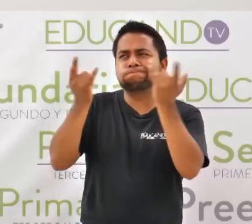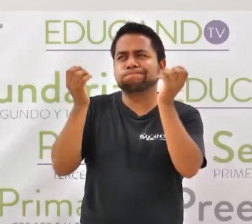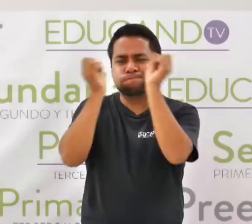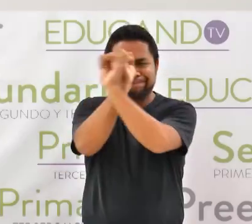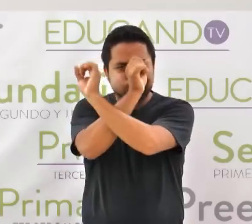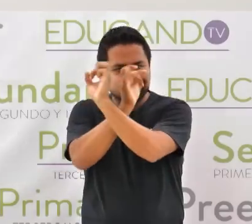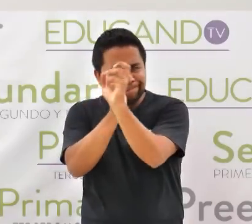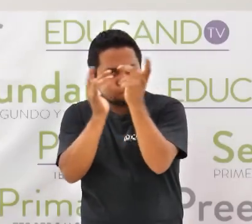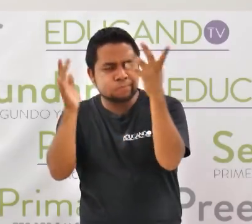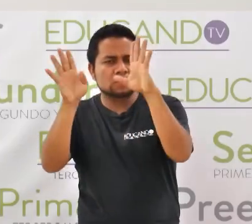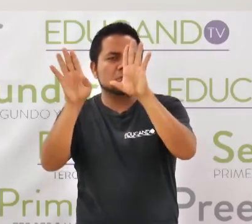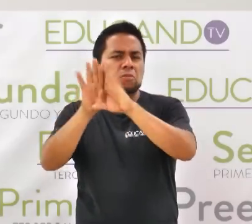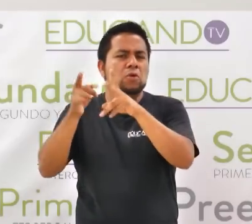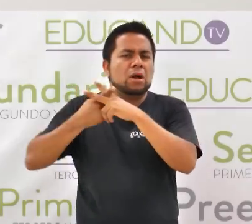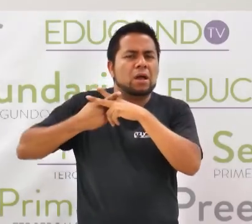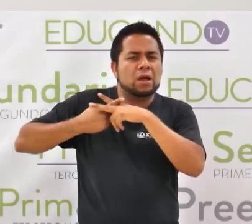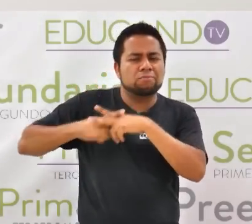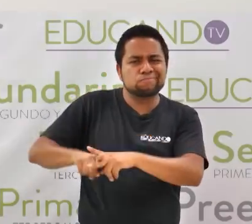¿verdad?